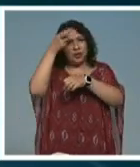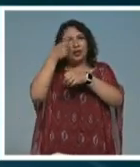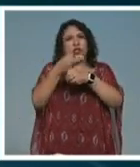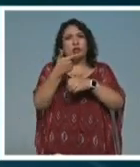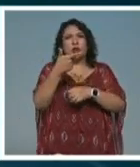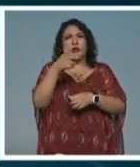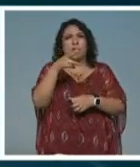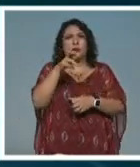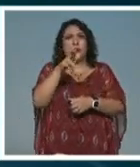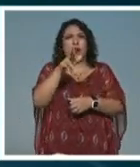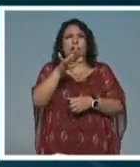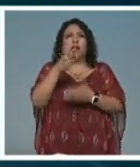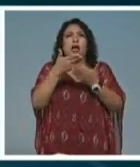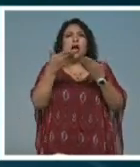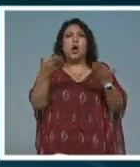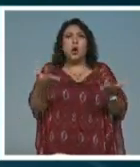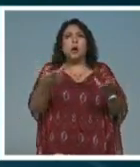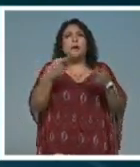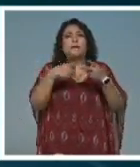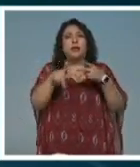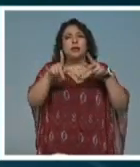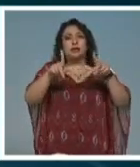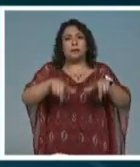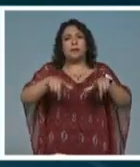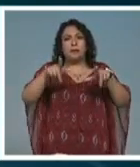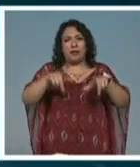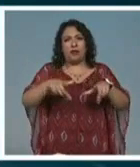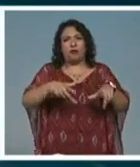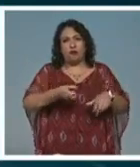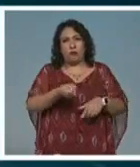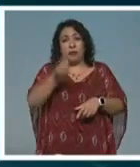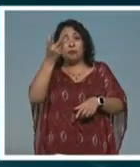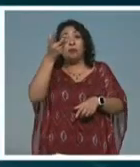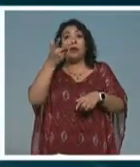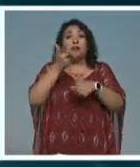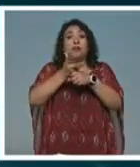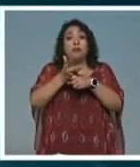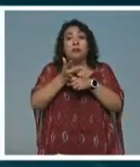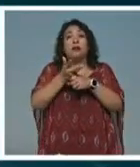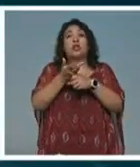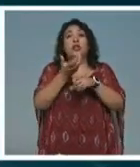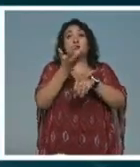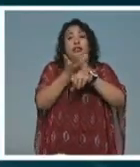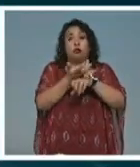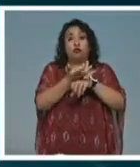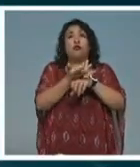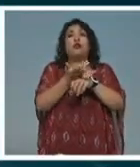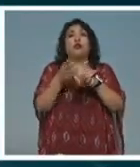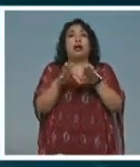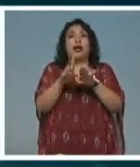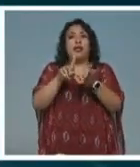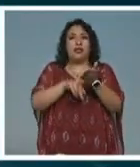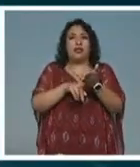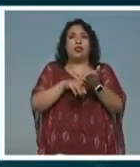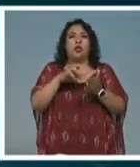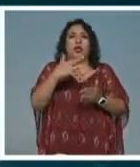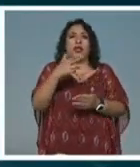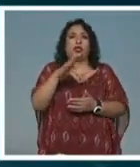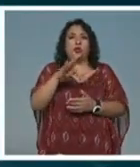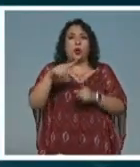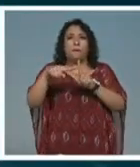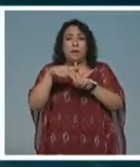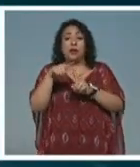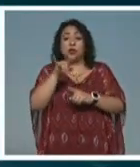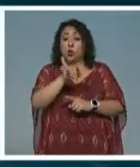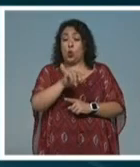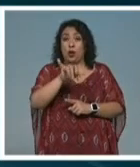Gabriel Retes, y ahora inicia su camino en plataformas digitales. El filme se estrenará en Estados Unidos a través de HBO Max. Además,